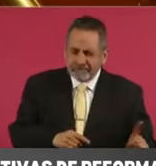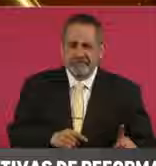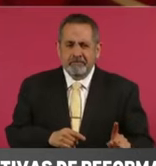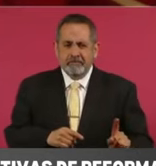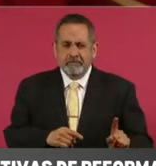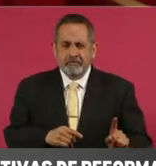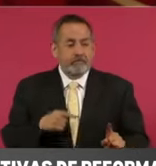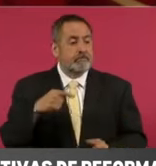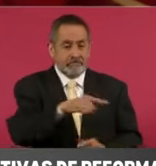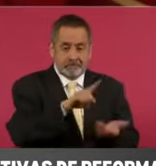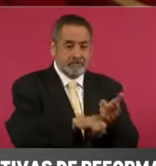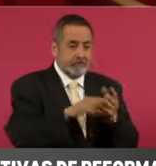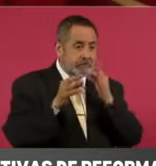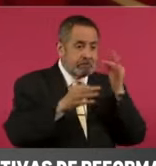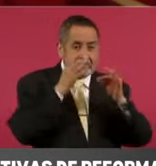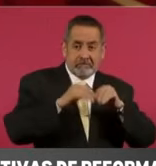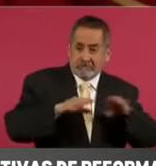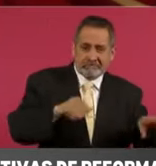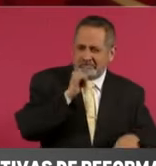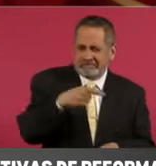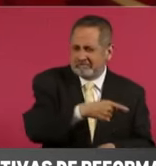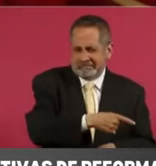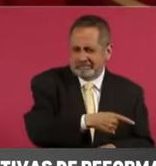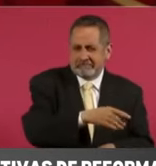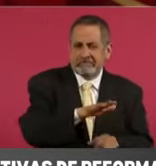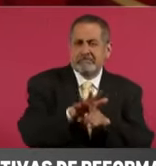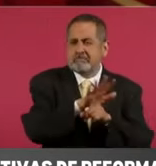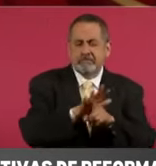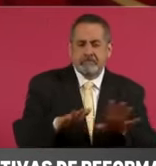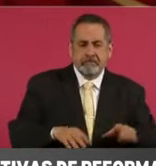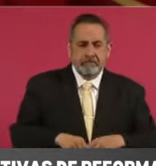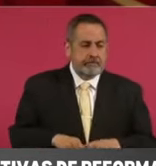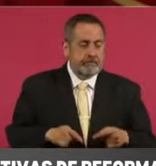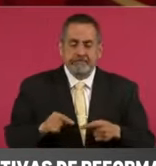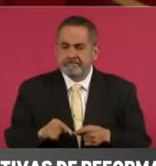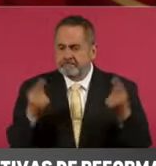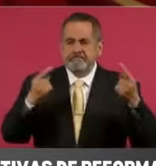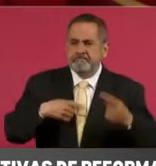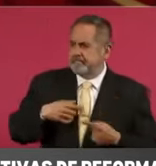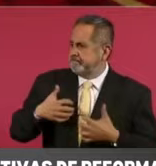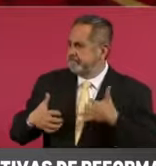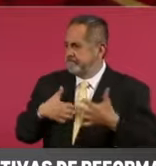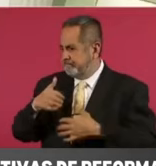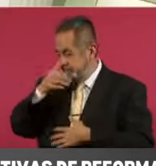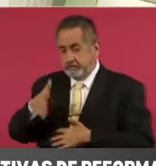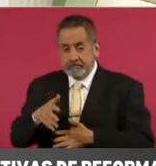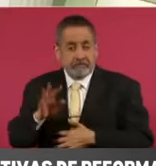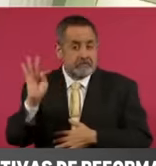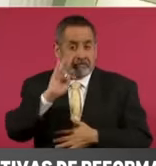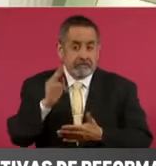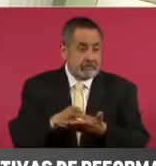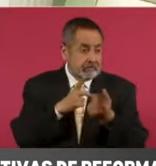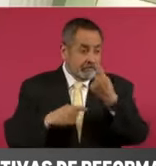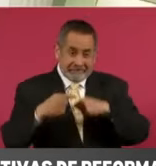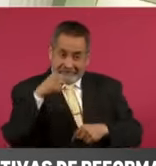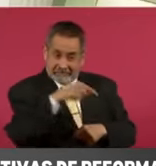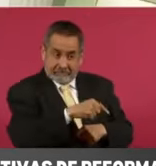de manipulación, que no de información, los reaccionarios logran regresar al poder,